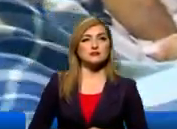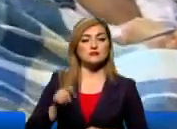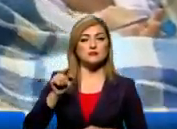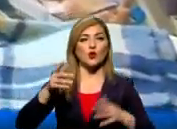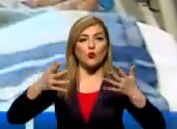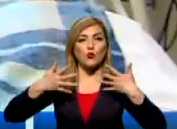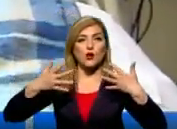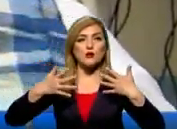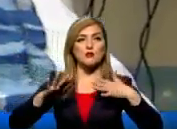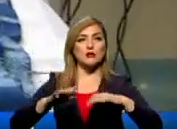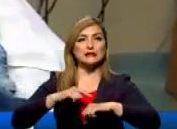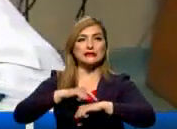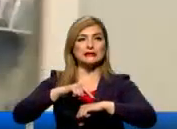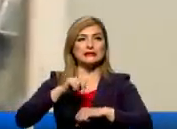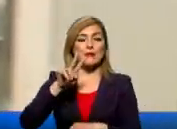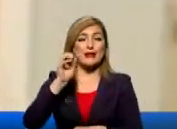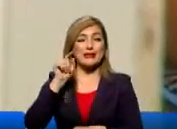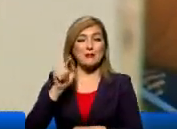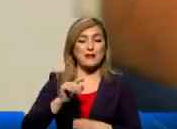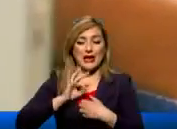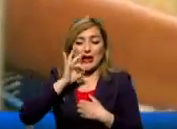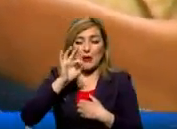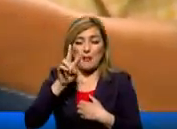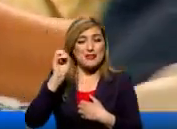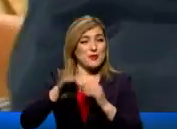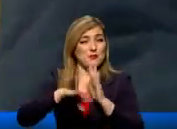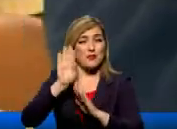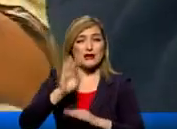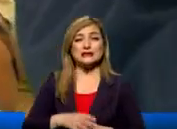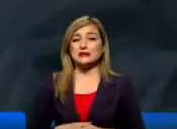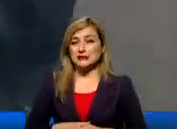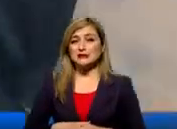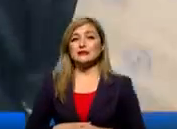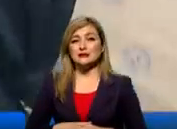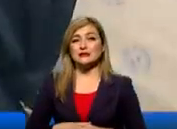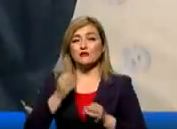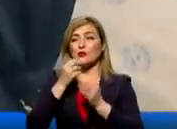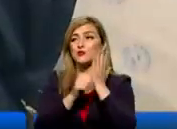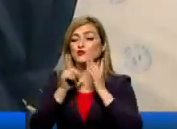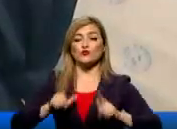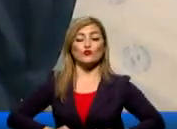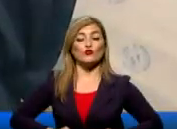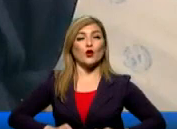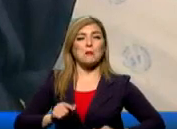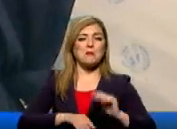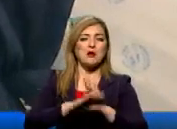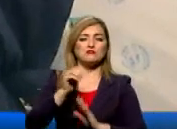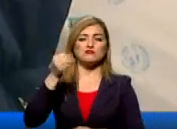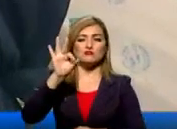20.000 contagios por COVID-19. Según el último reporte del Ministerio de Salud Pública, la ciudad a la fecha registra poco más